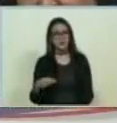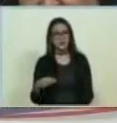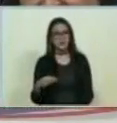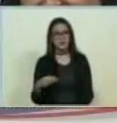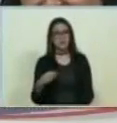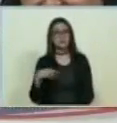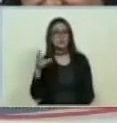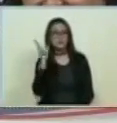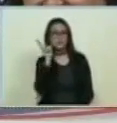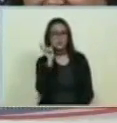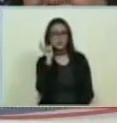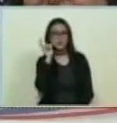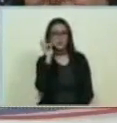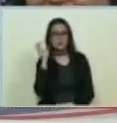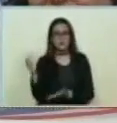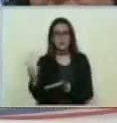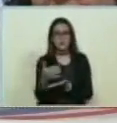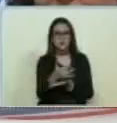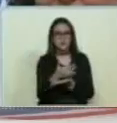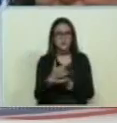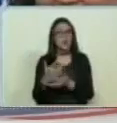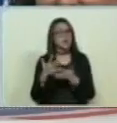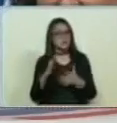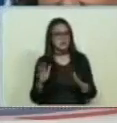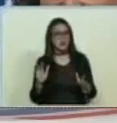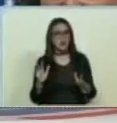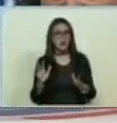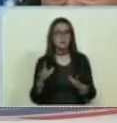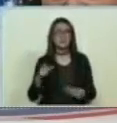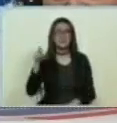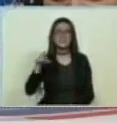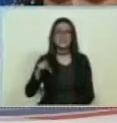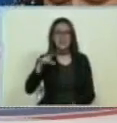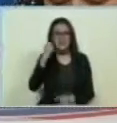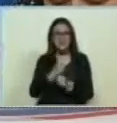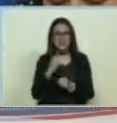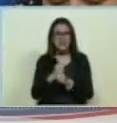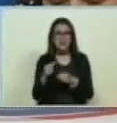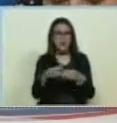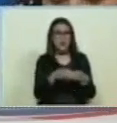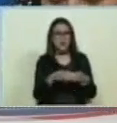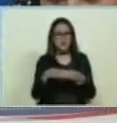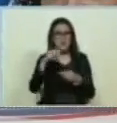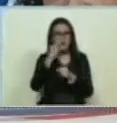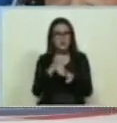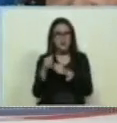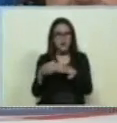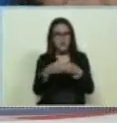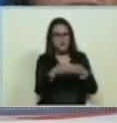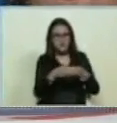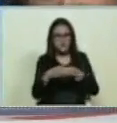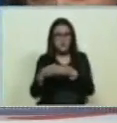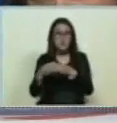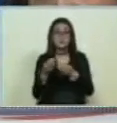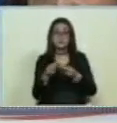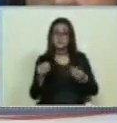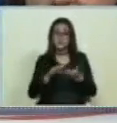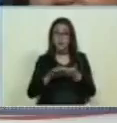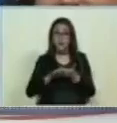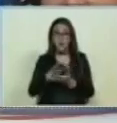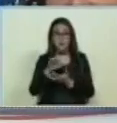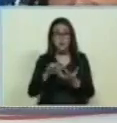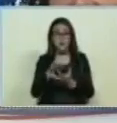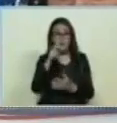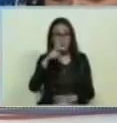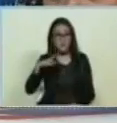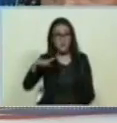lo hemos escuchado, hemos recibido sus orientaciones sobre la necesidad del trabajo en equipo, del trabajo en colectivo para la resolución de los problemas